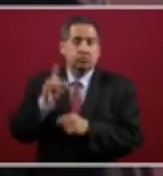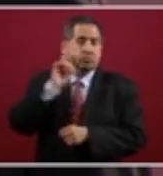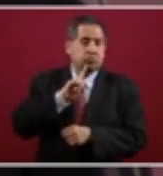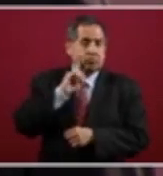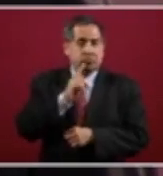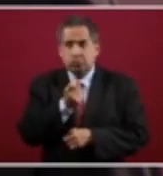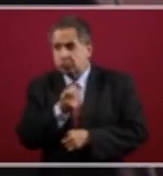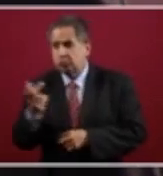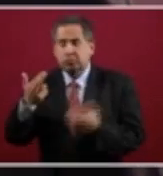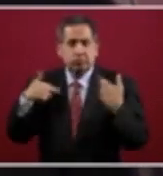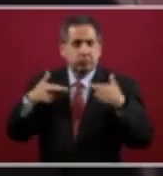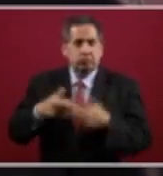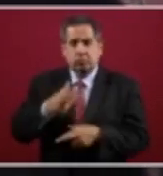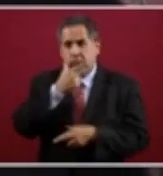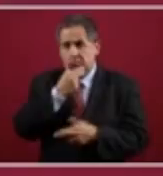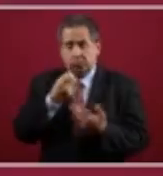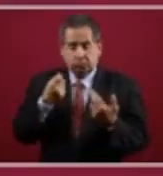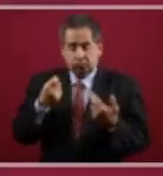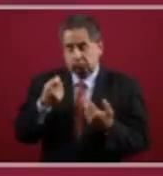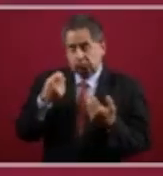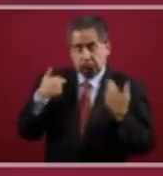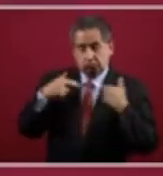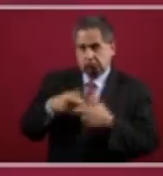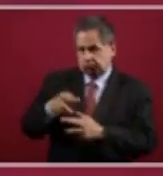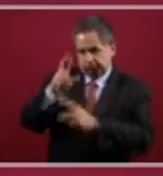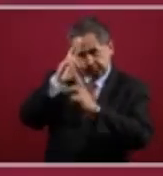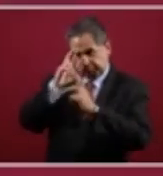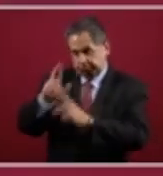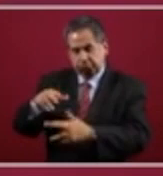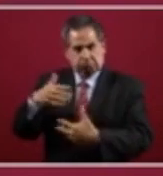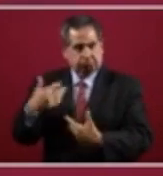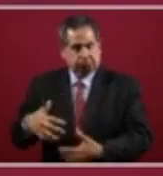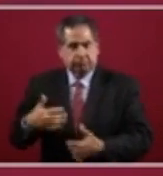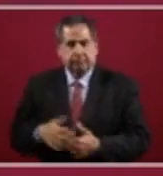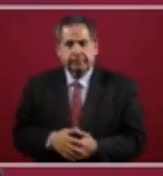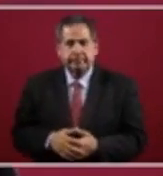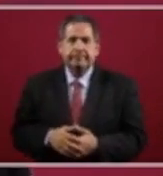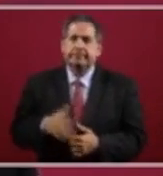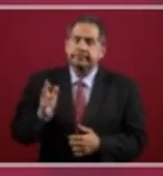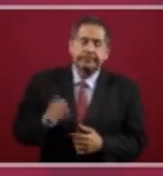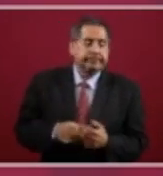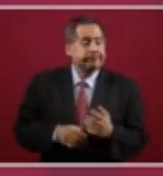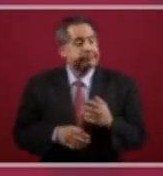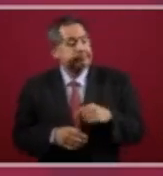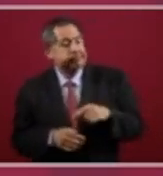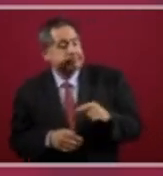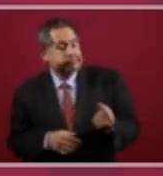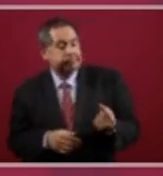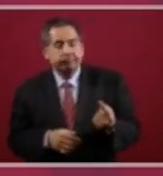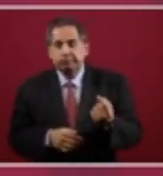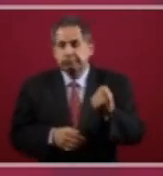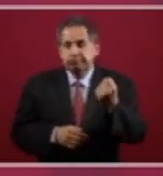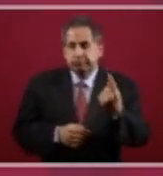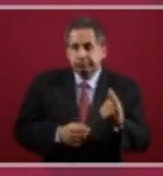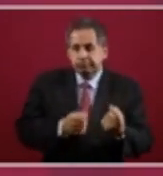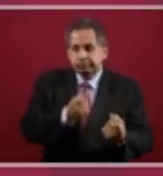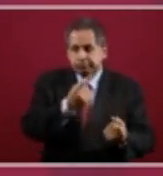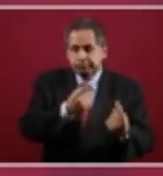los maestros, mis respetos para ellos. Bueno, pero en el caso de que haya algunos